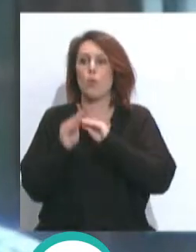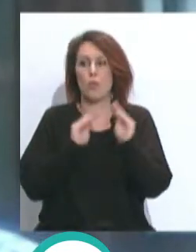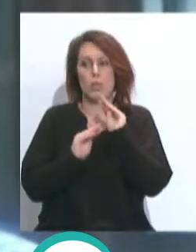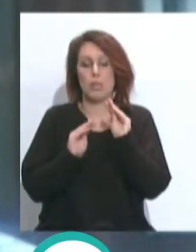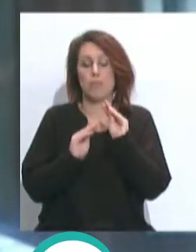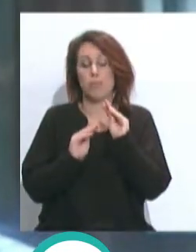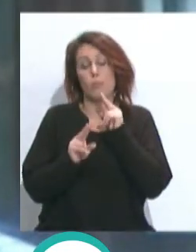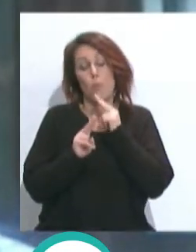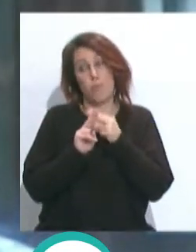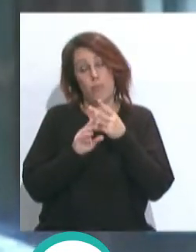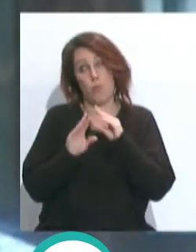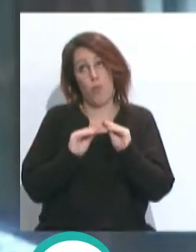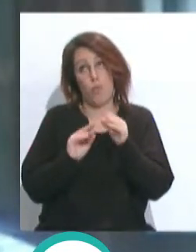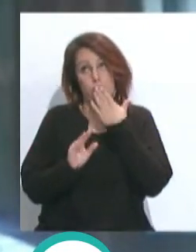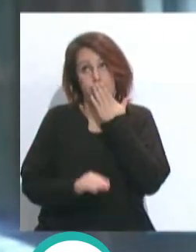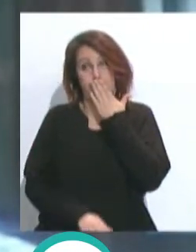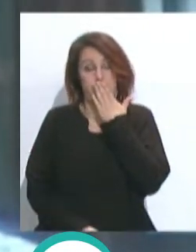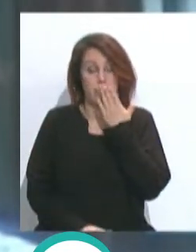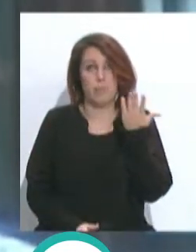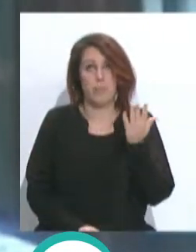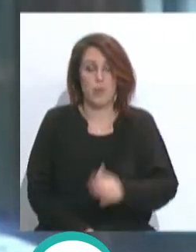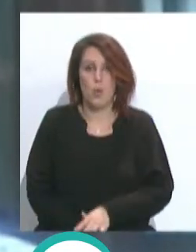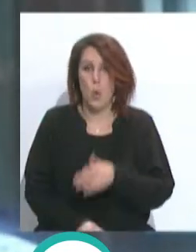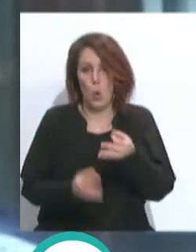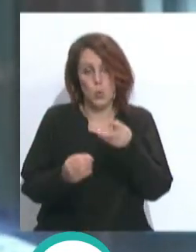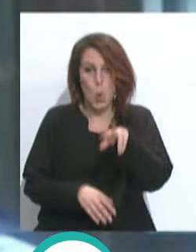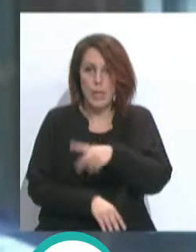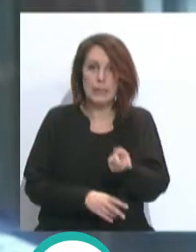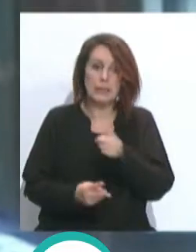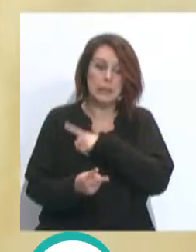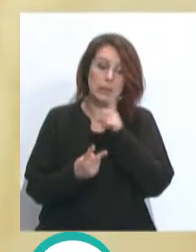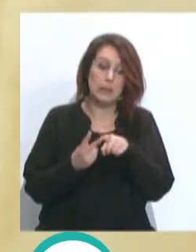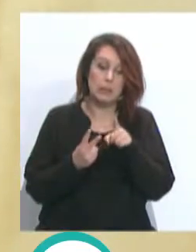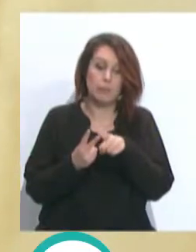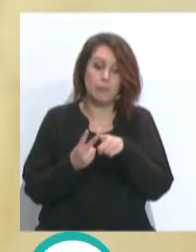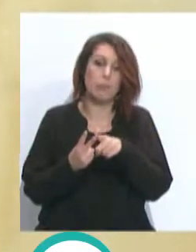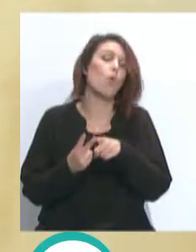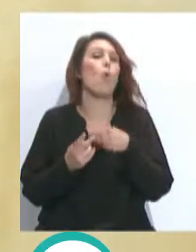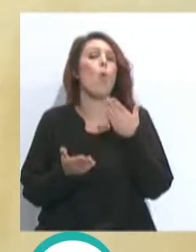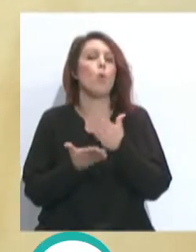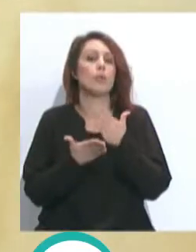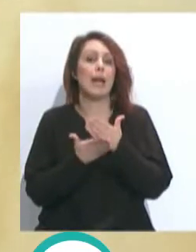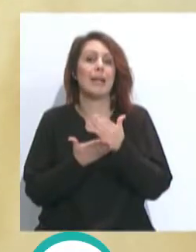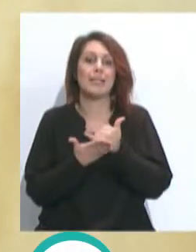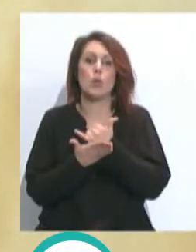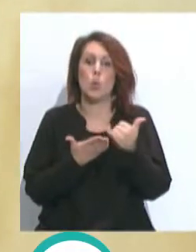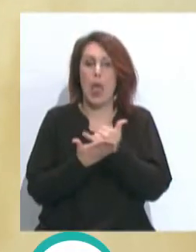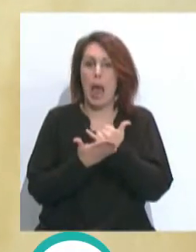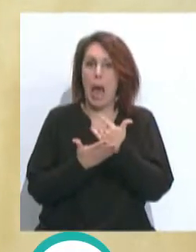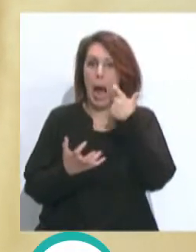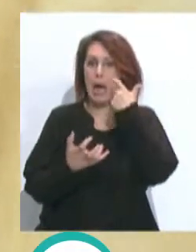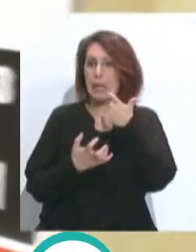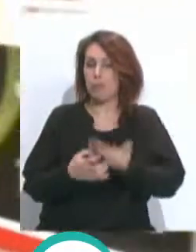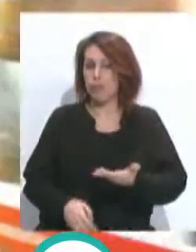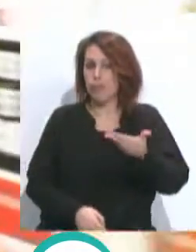soluciones, por llamarlo de alguna manera, que son desproporcionadas e injustas. Una de ellas es cursar una asignatura troncal de arte una